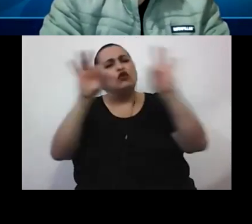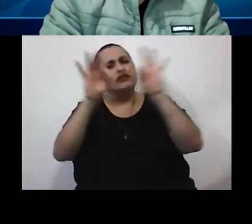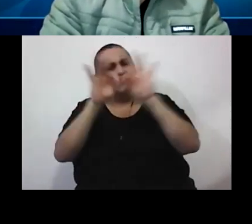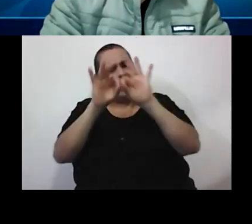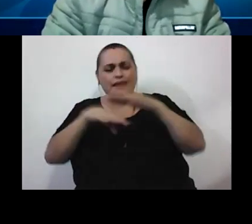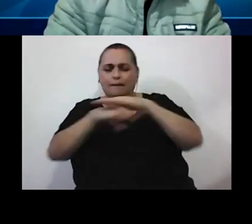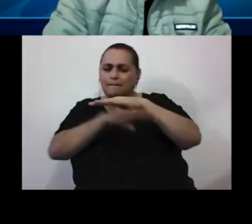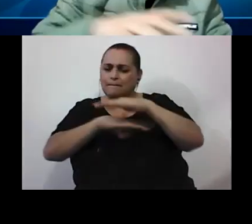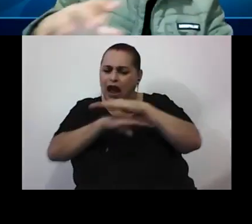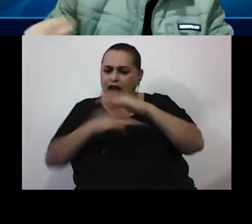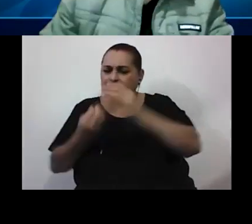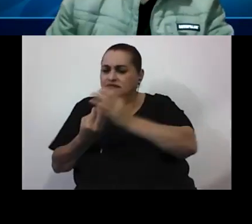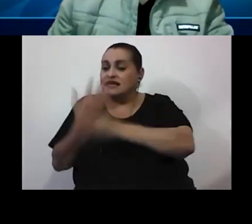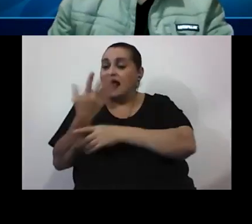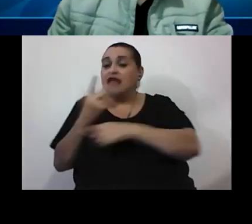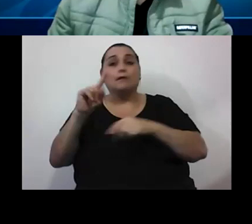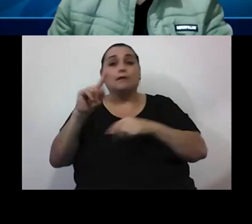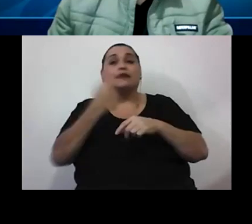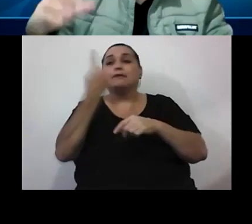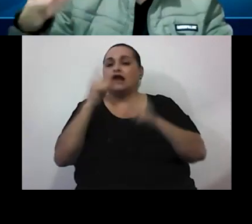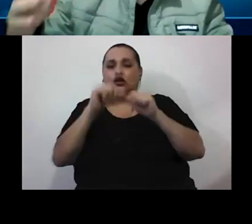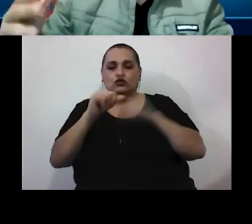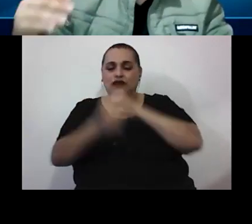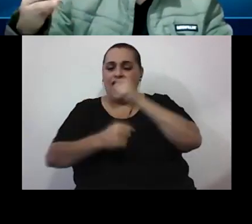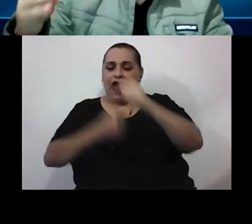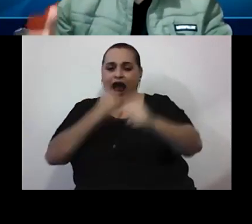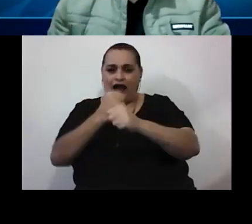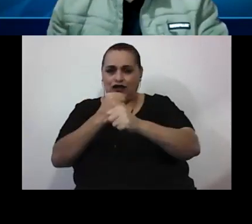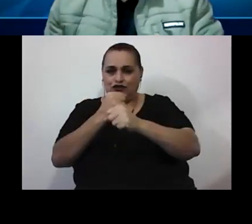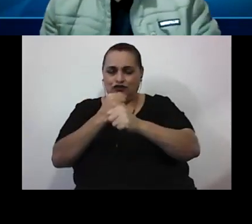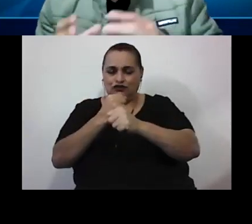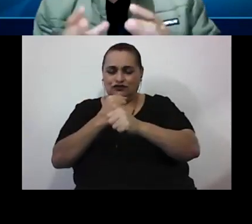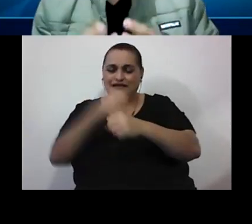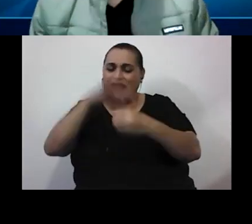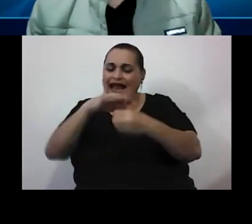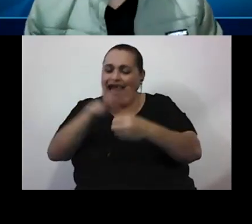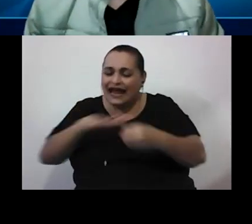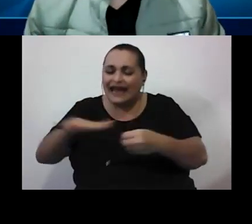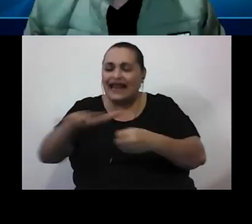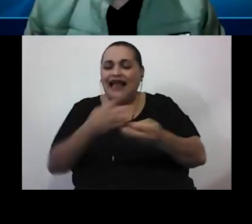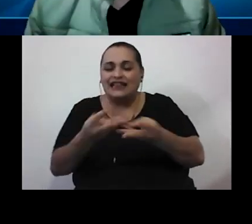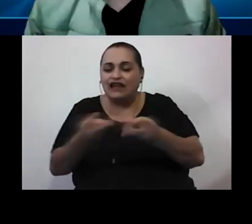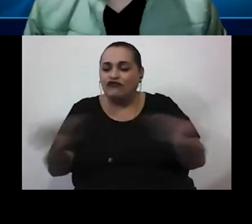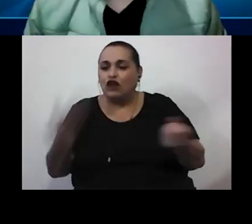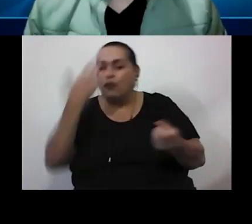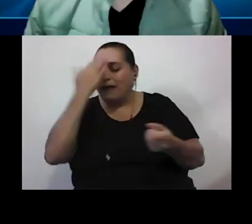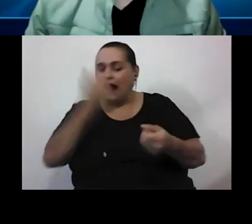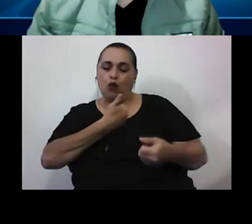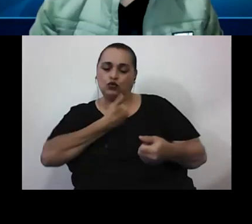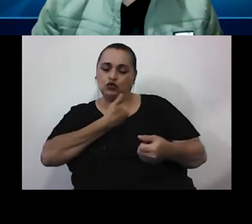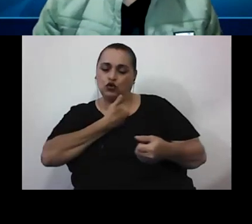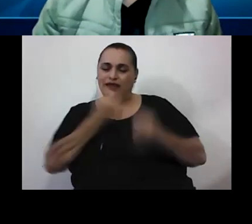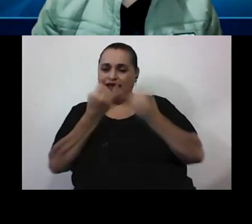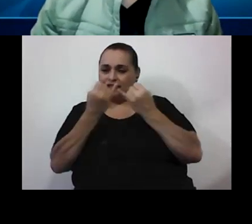los primeros años. Preparan el terreno para ir creando esa autonomía, esa independencia. Miren, la placenta